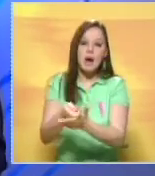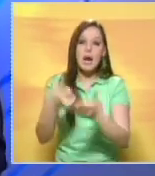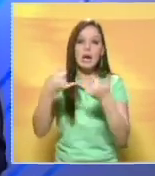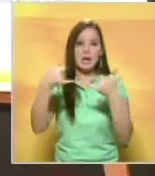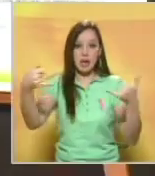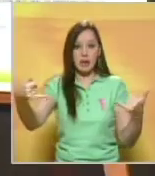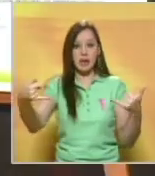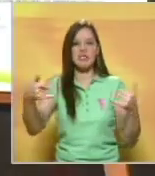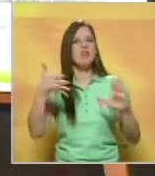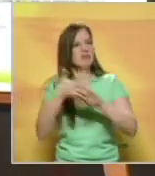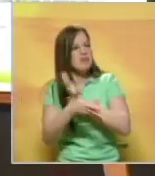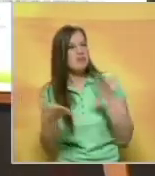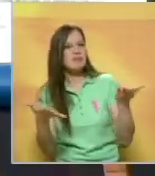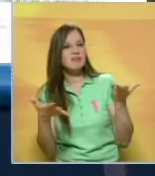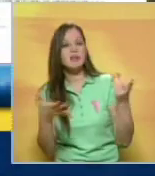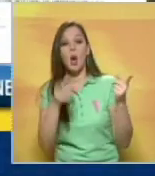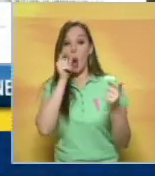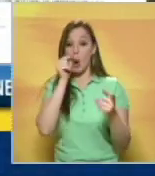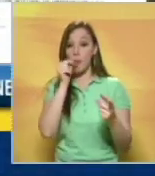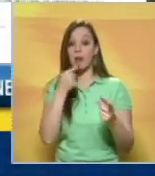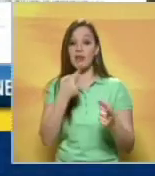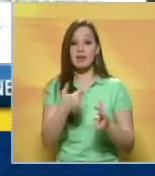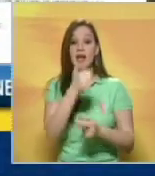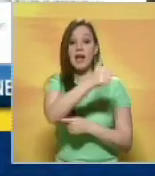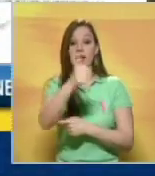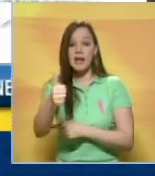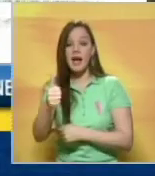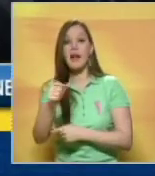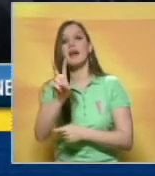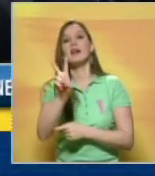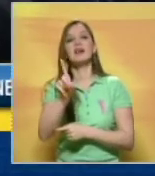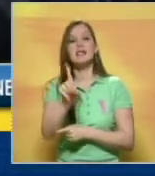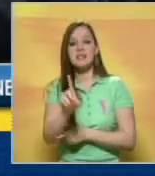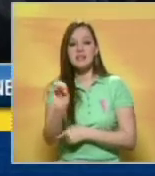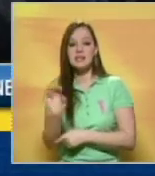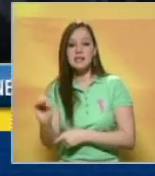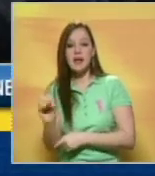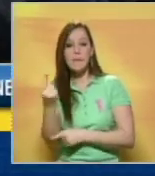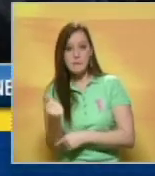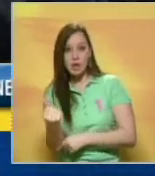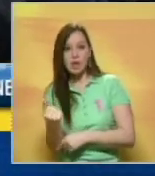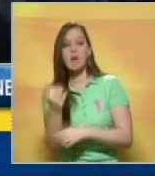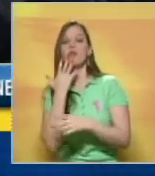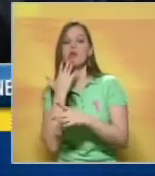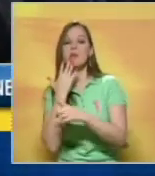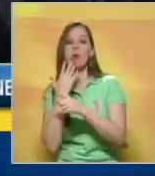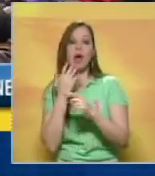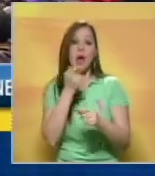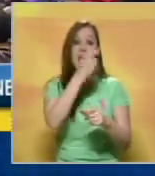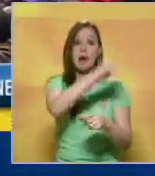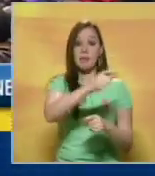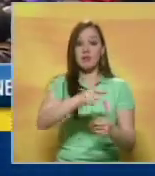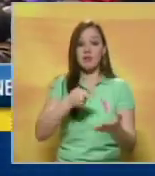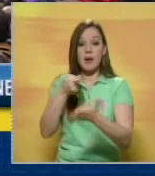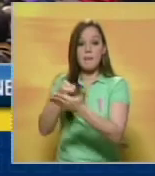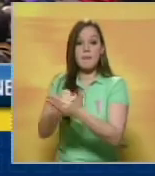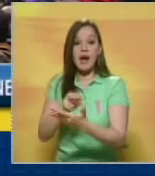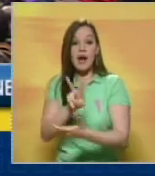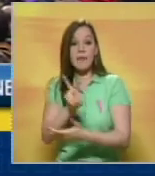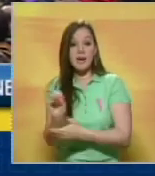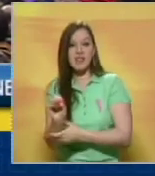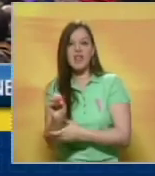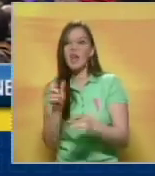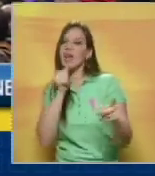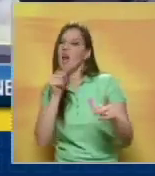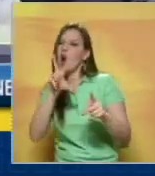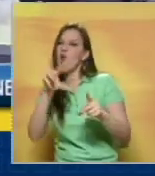cuenta más. Chacón asegura que de cada 100 bolívares generados por la producción eléctrica, los venezolanos pagan 20. Los 80 bolívares restantes